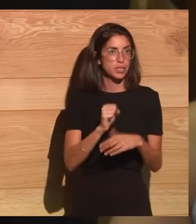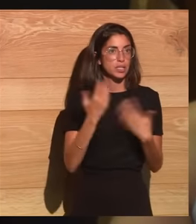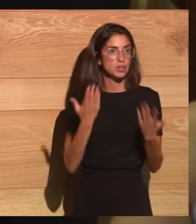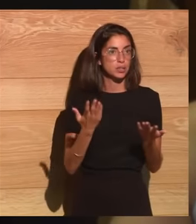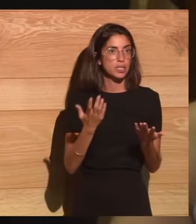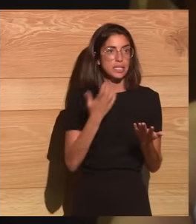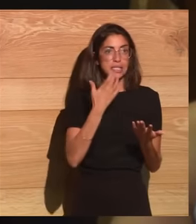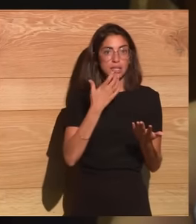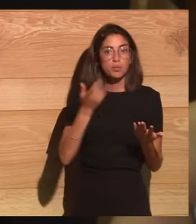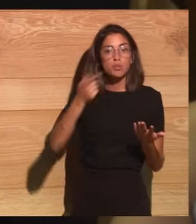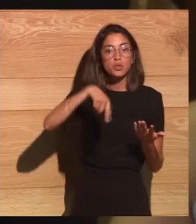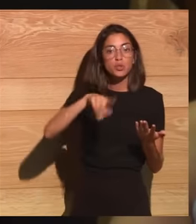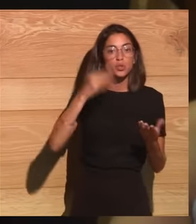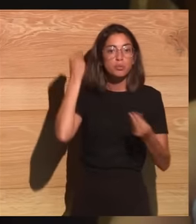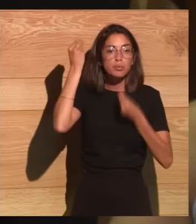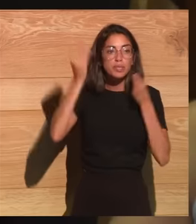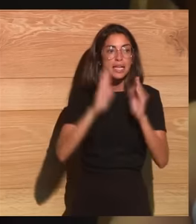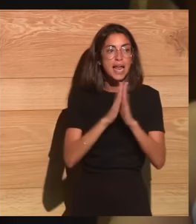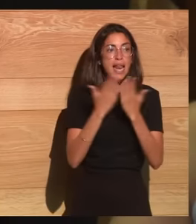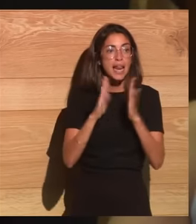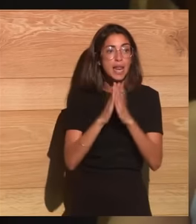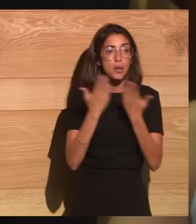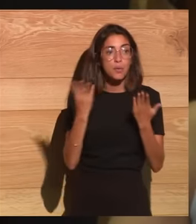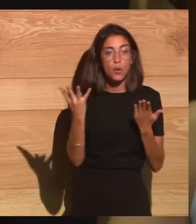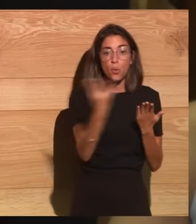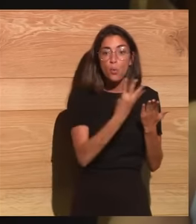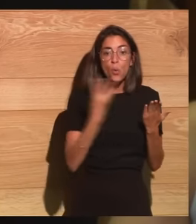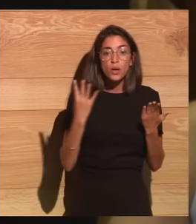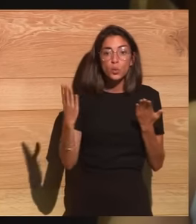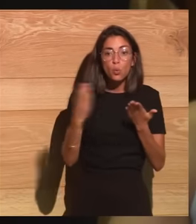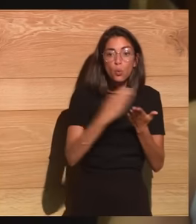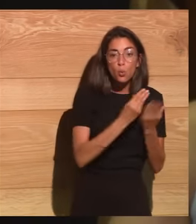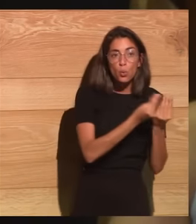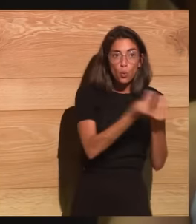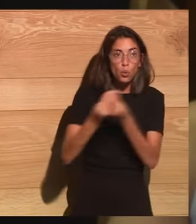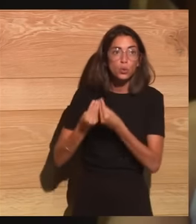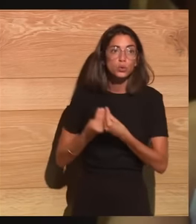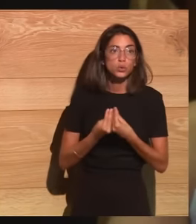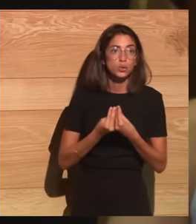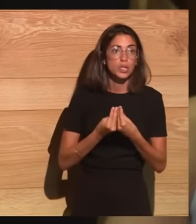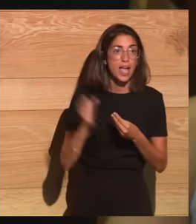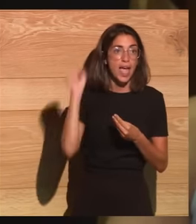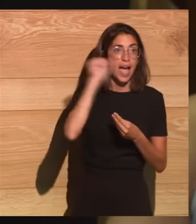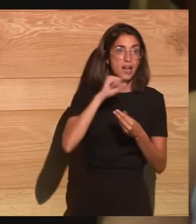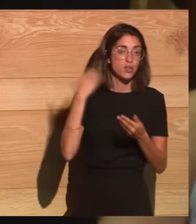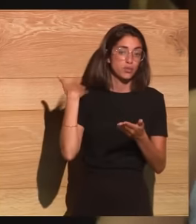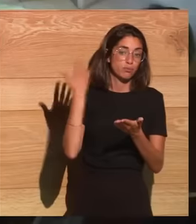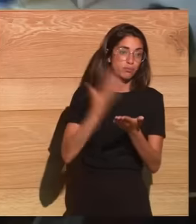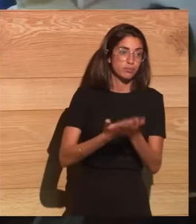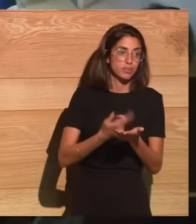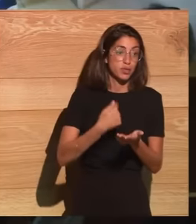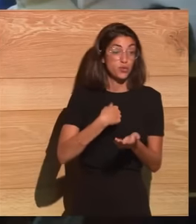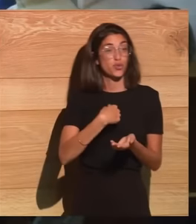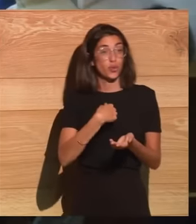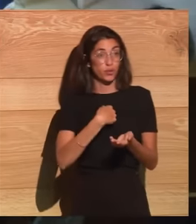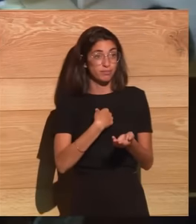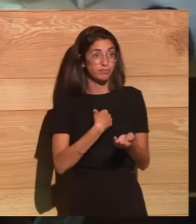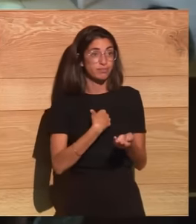si tenéis pensado hacer un libro, los cuatro, sobre todos estos años. Yo. De.